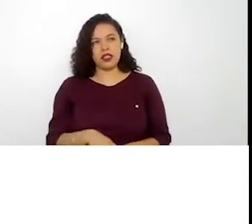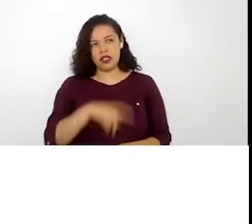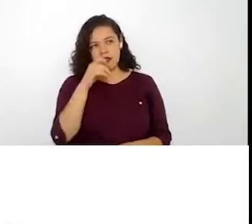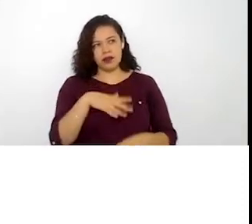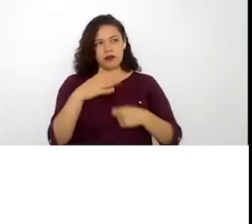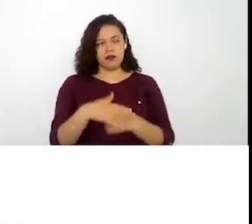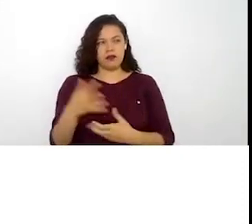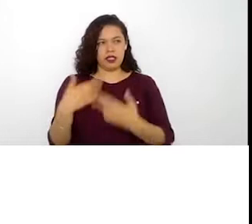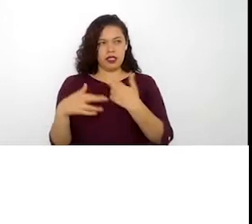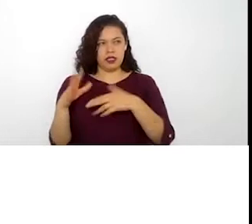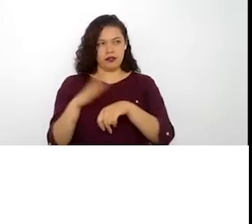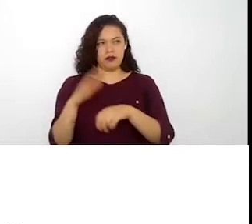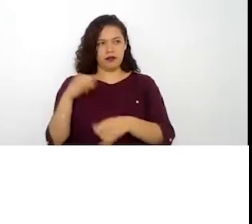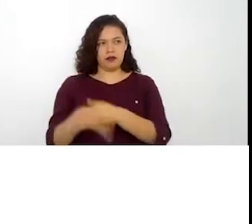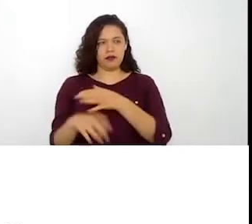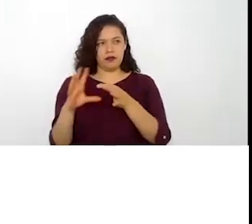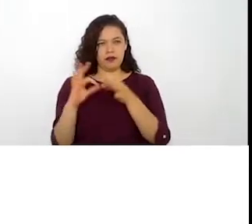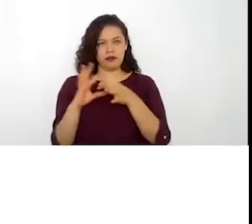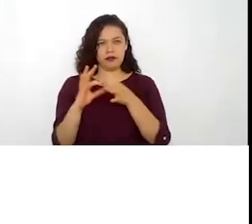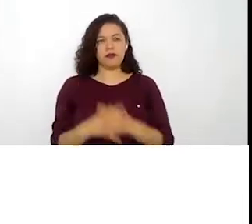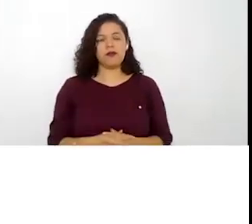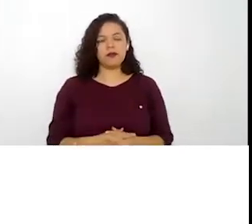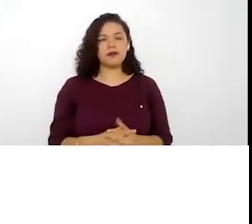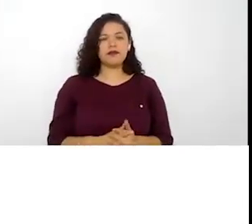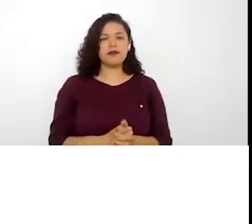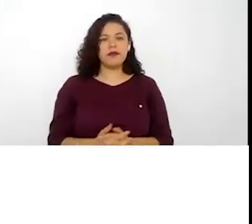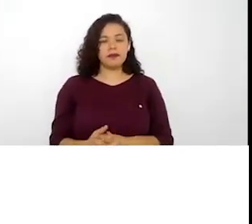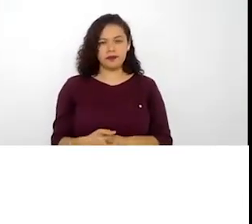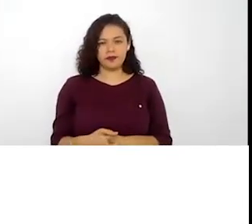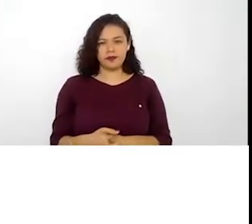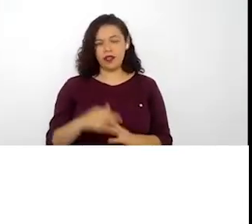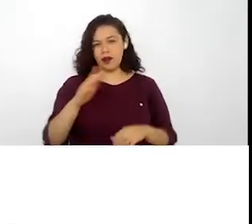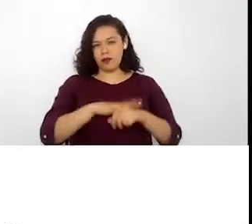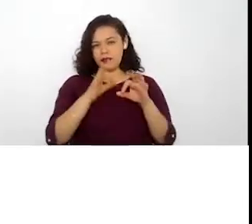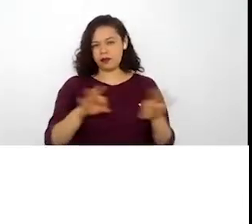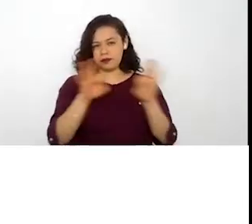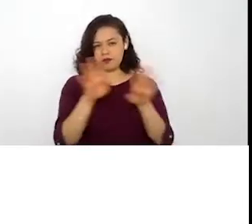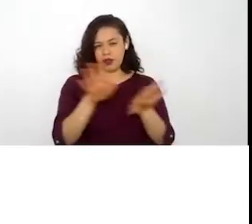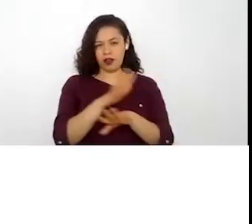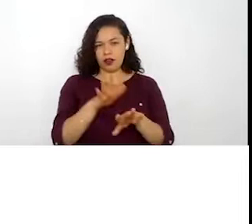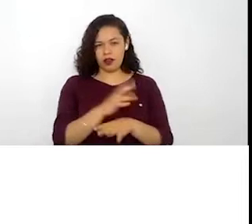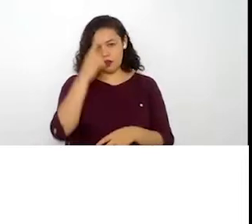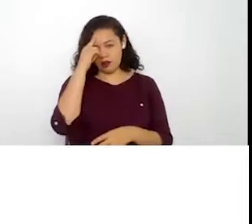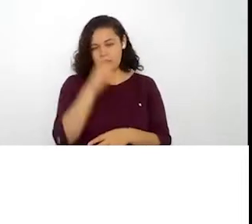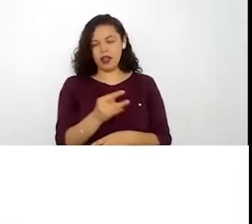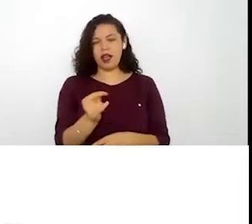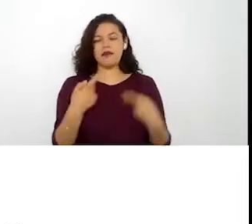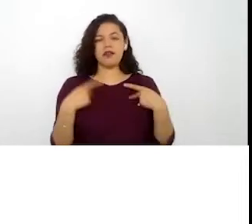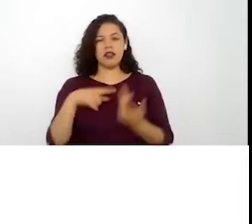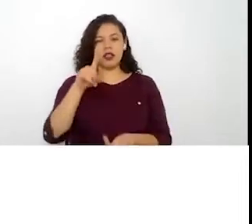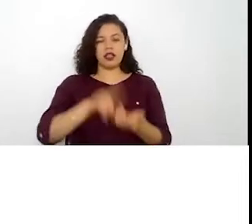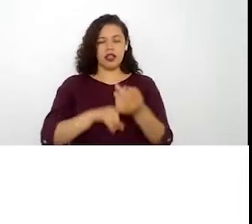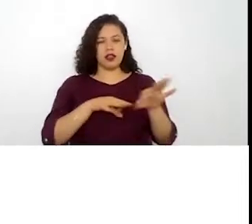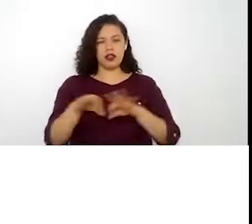retomar y otra de las principales modificaciones Pues en la captura del recurso humano que también lo van a explicar